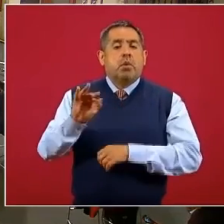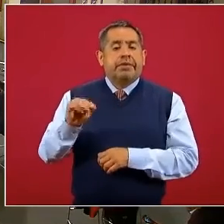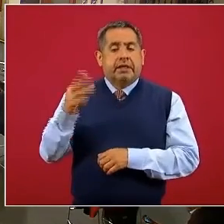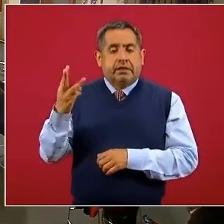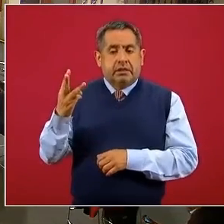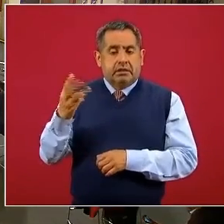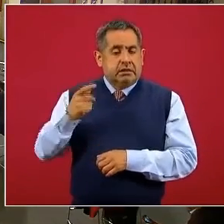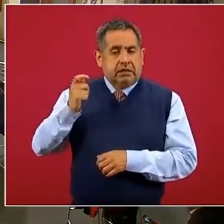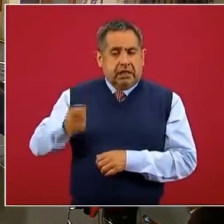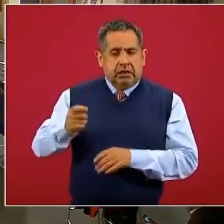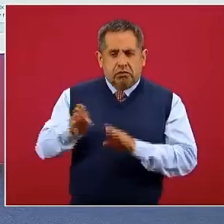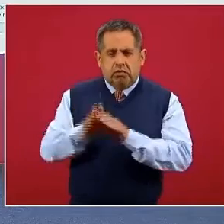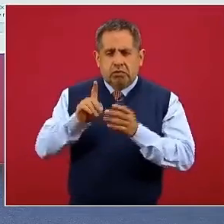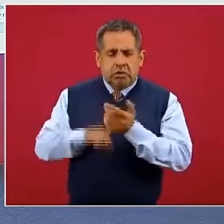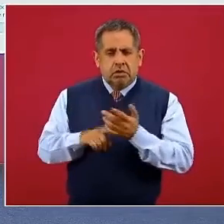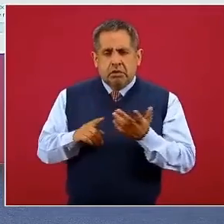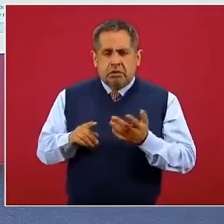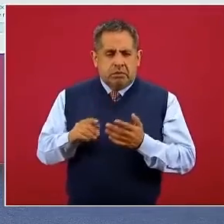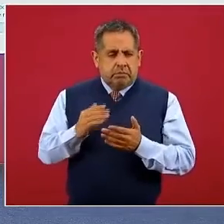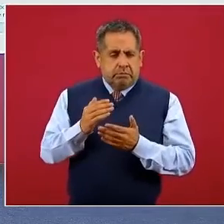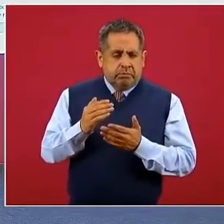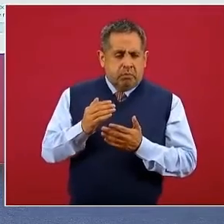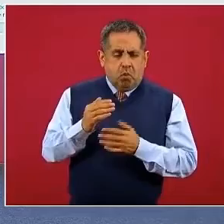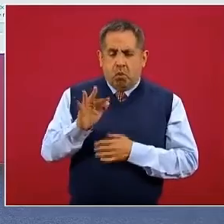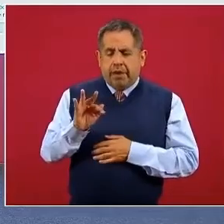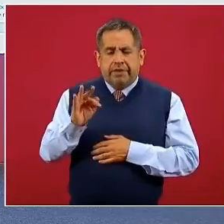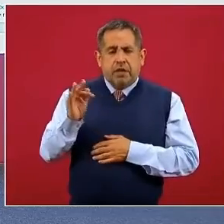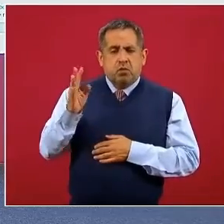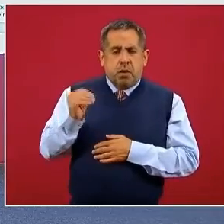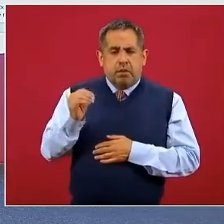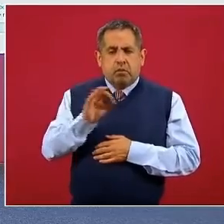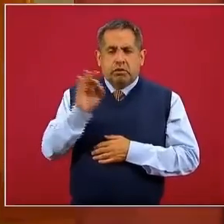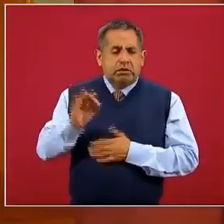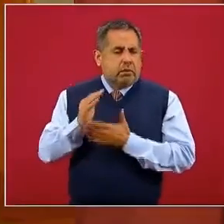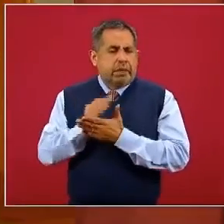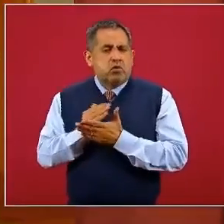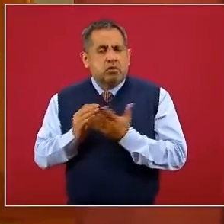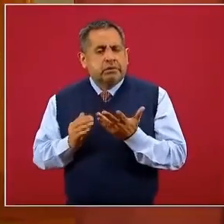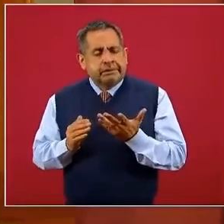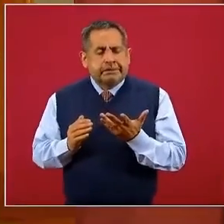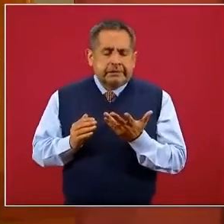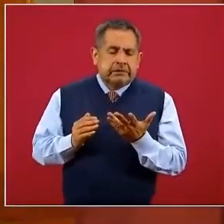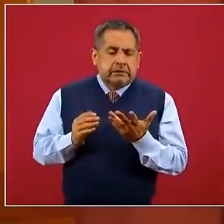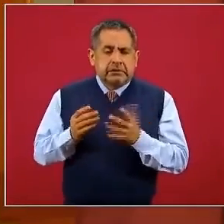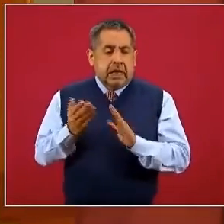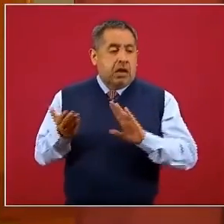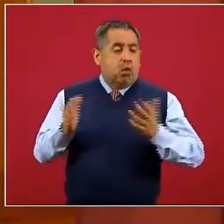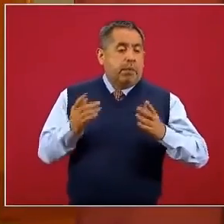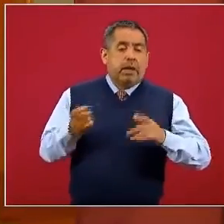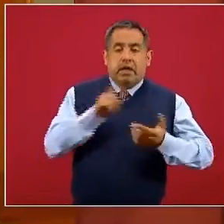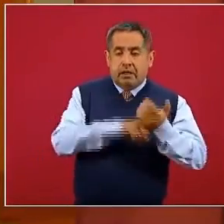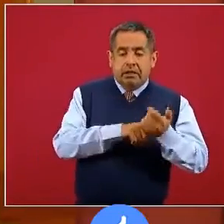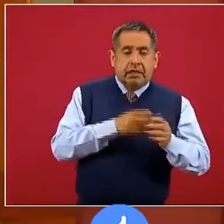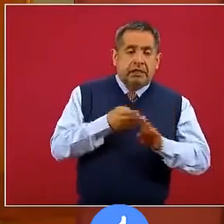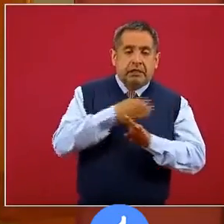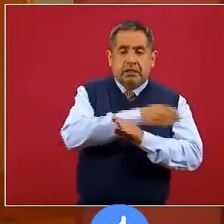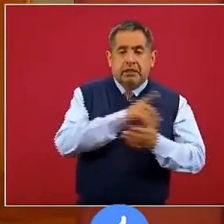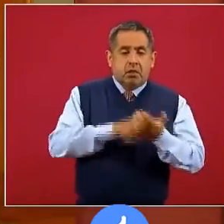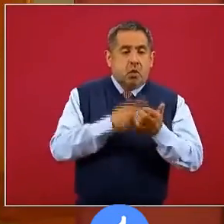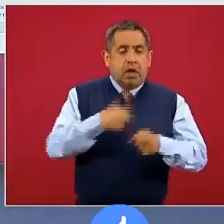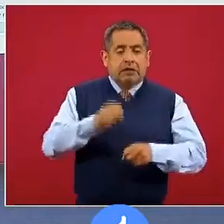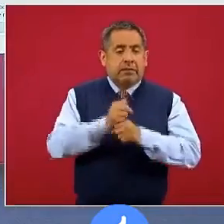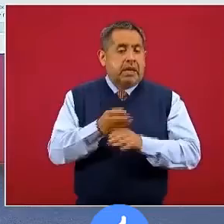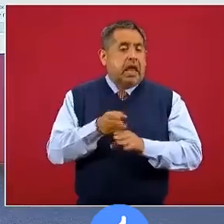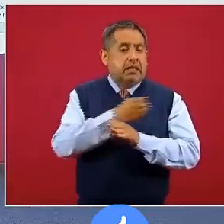una disminución de menos 49% en relación a las defunciones que en algún momento ocurrieron en una